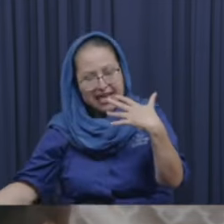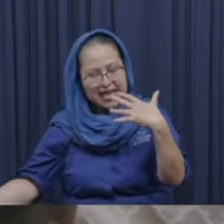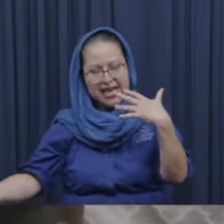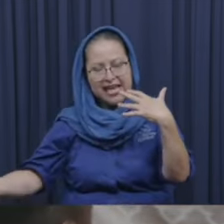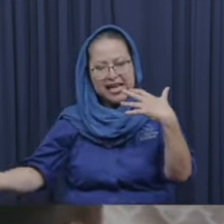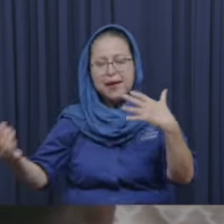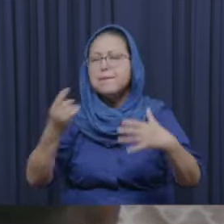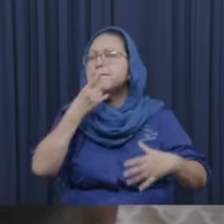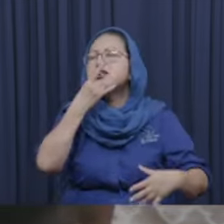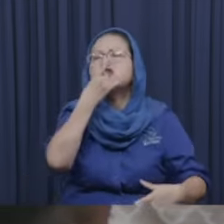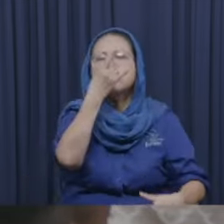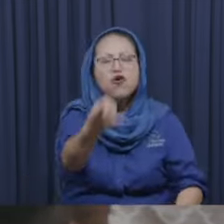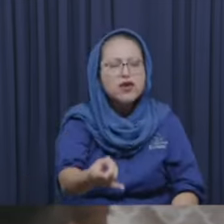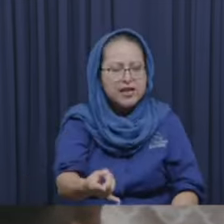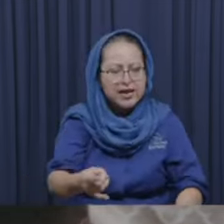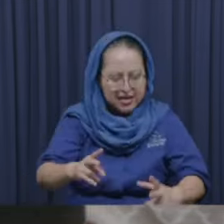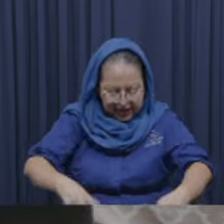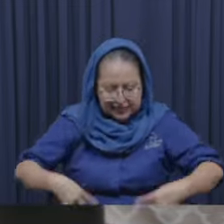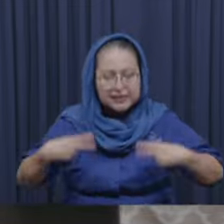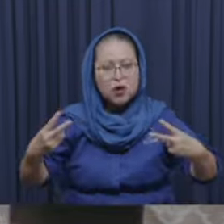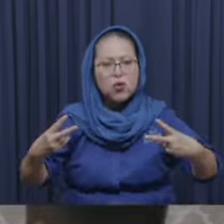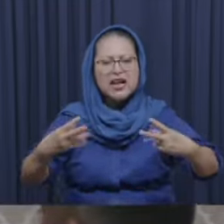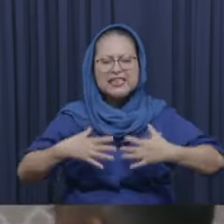ellos padre restur